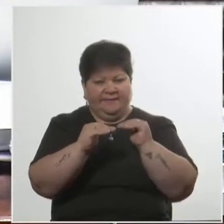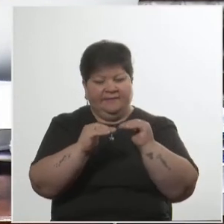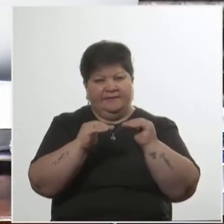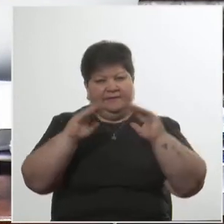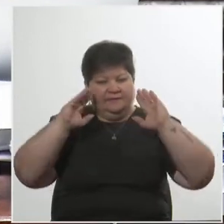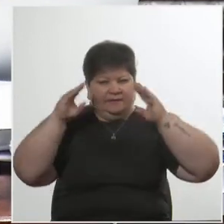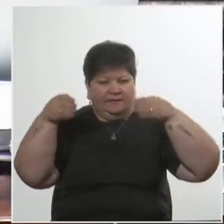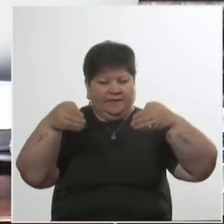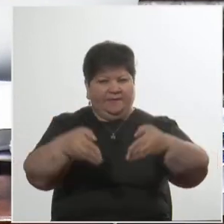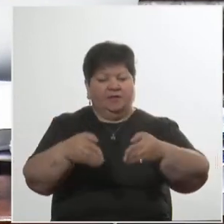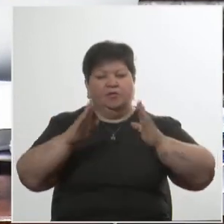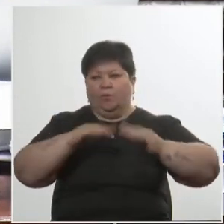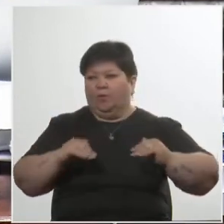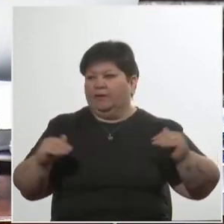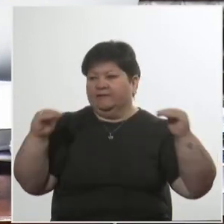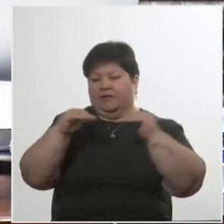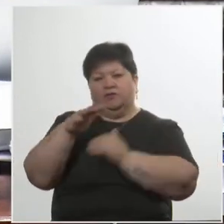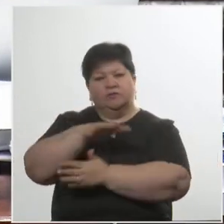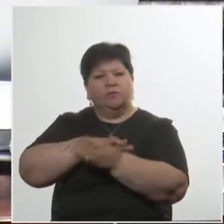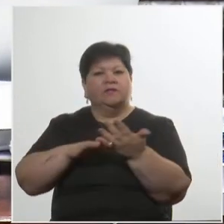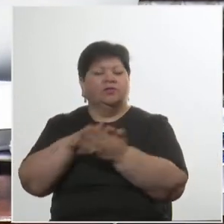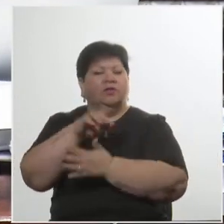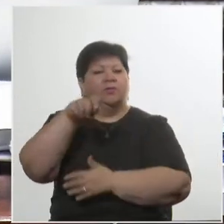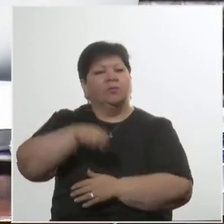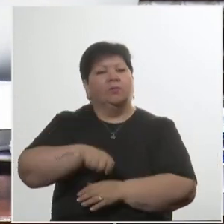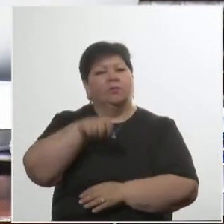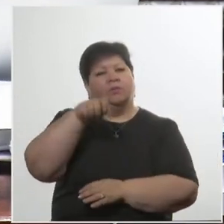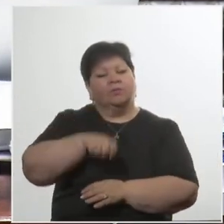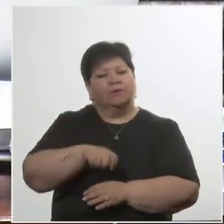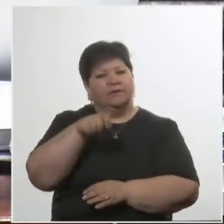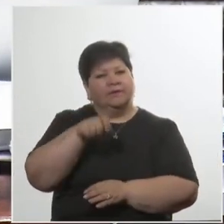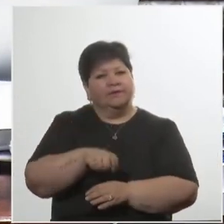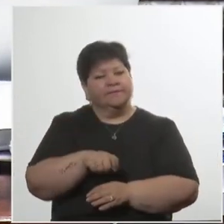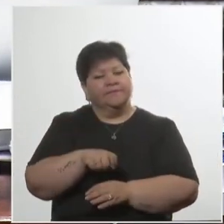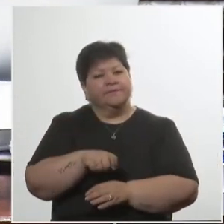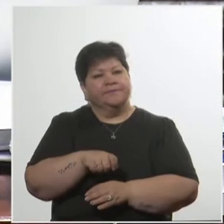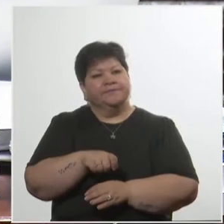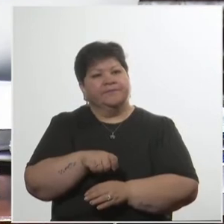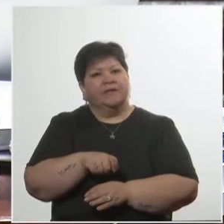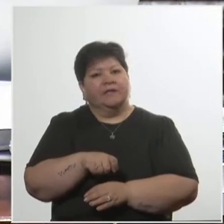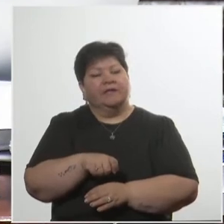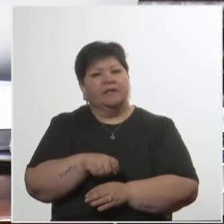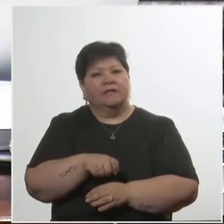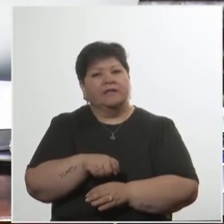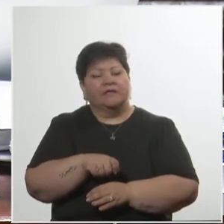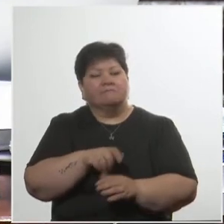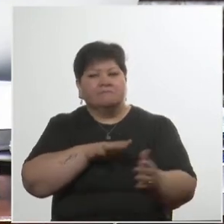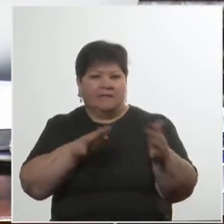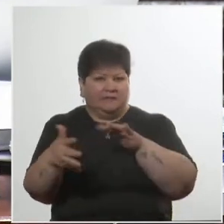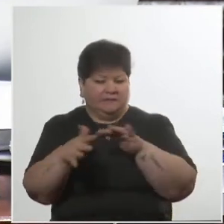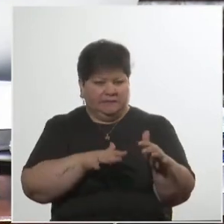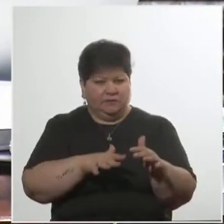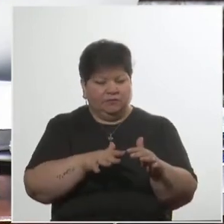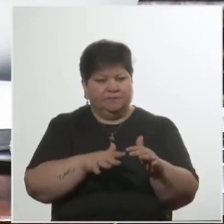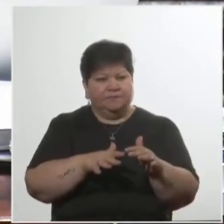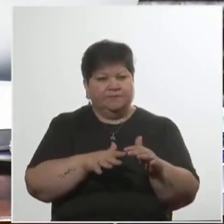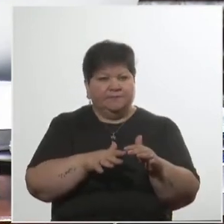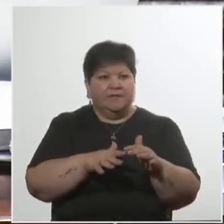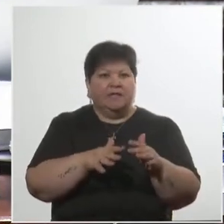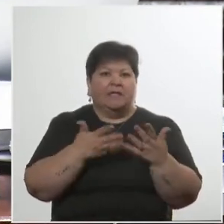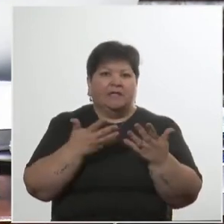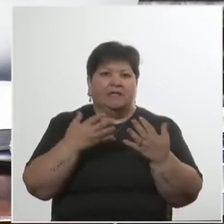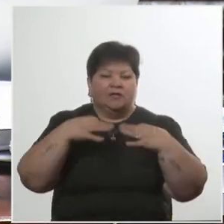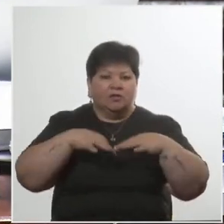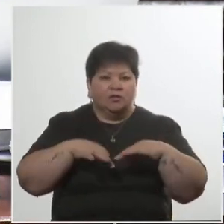igualitario ante situaciones jurídicas y de hecho fácticas similares como corresponden como